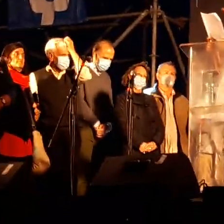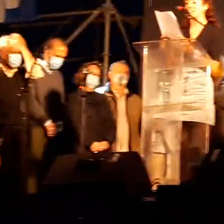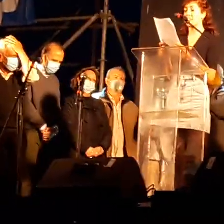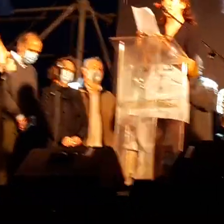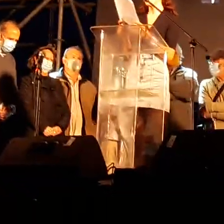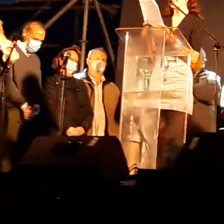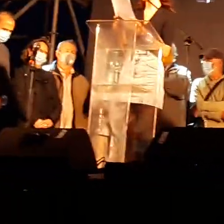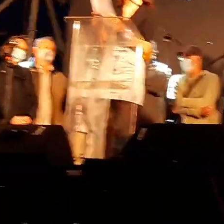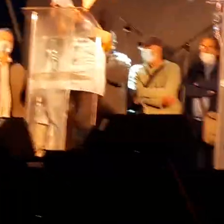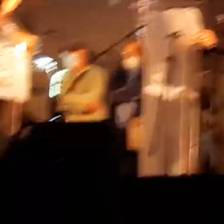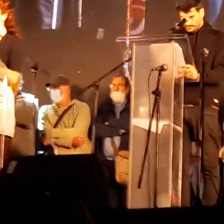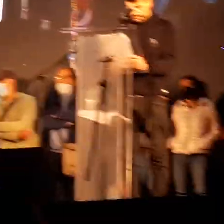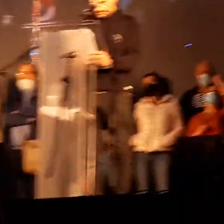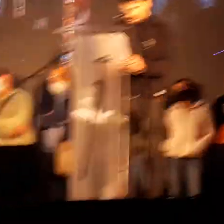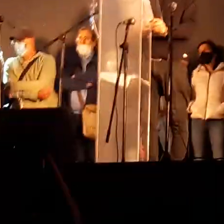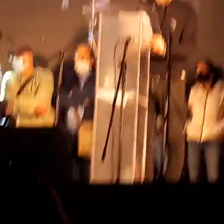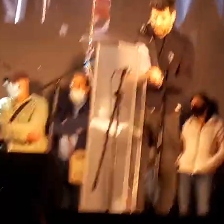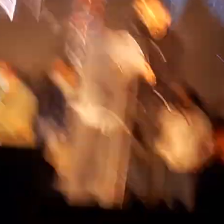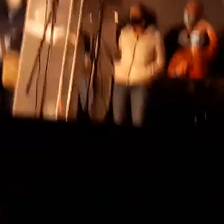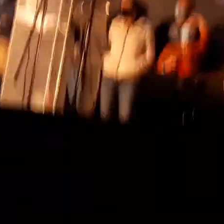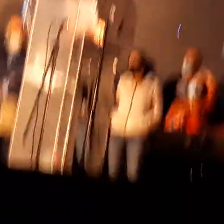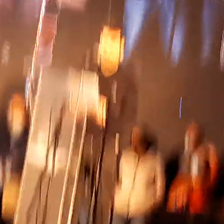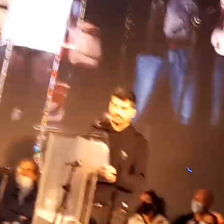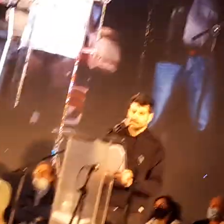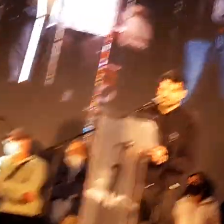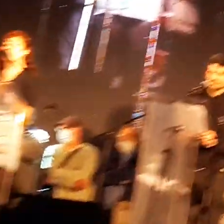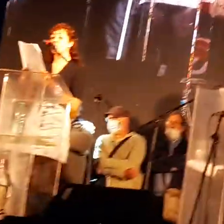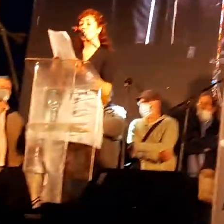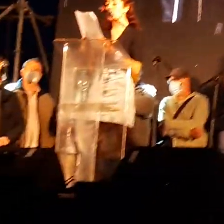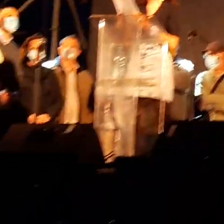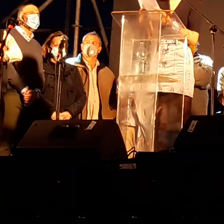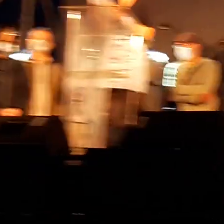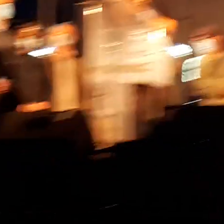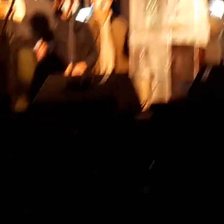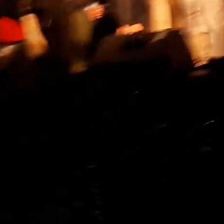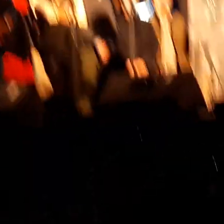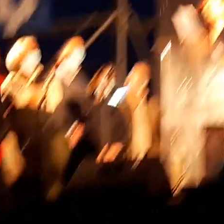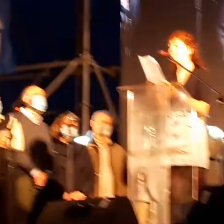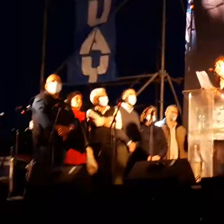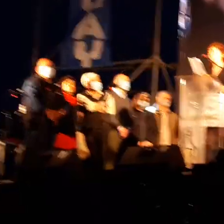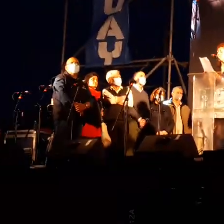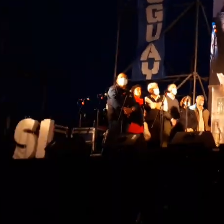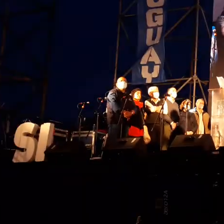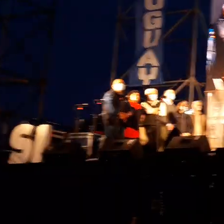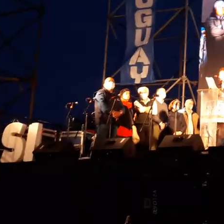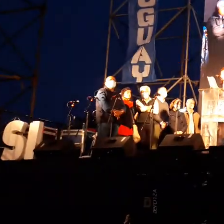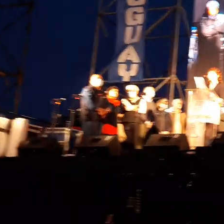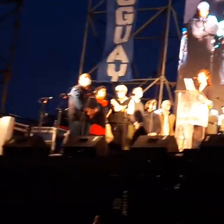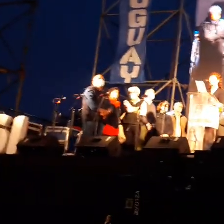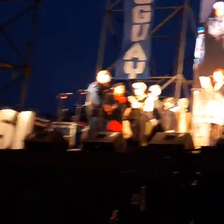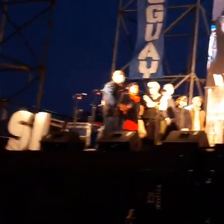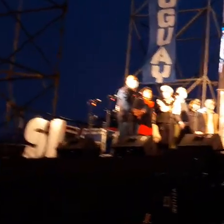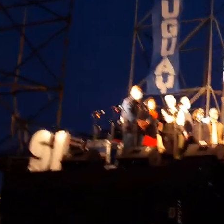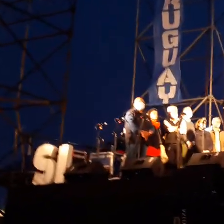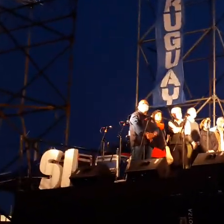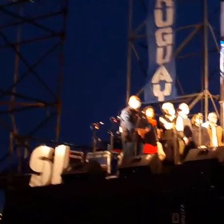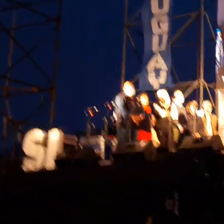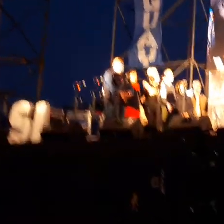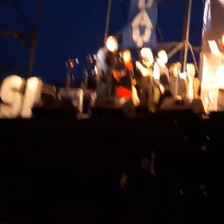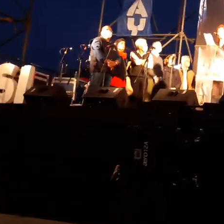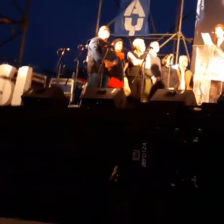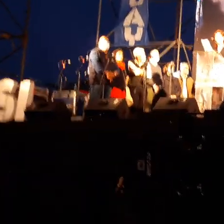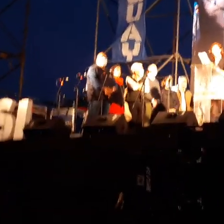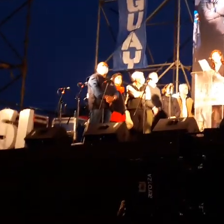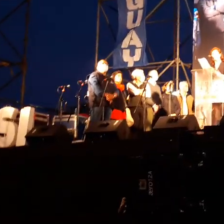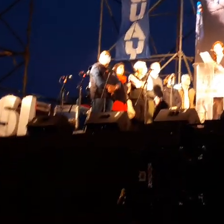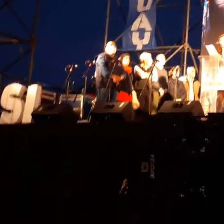ANCAP potente, que siga refinando combustibles en el país, volcando muchos recursos que mueven el comercio y la industria nacional y dan